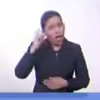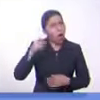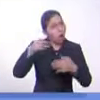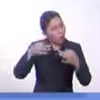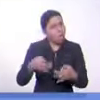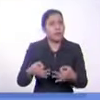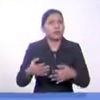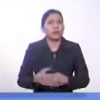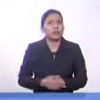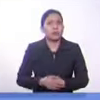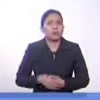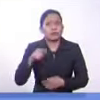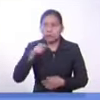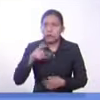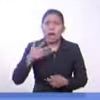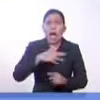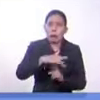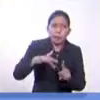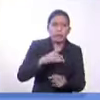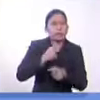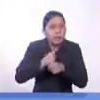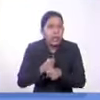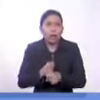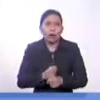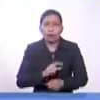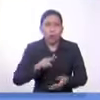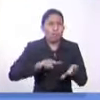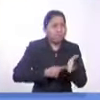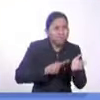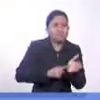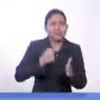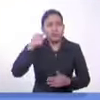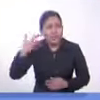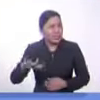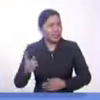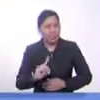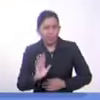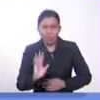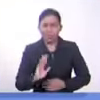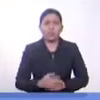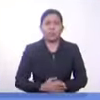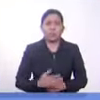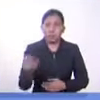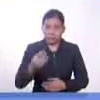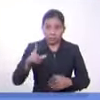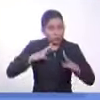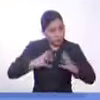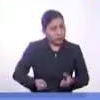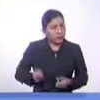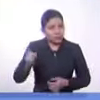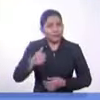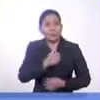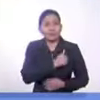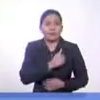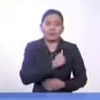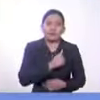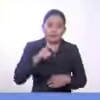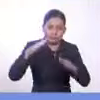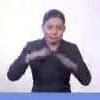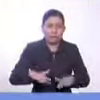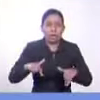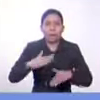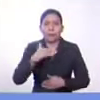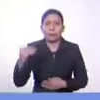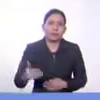y un ambiente de seguridad libre de amenazas son algunas formas para poder optar a quedarte en el